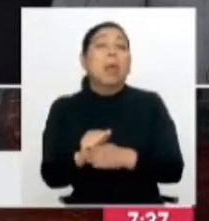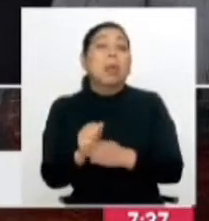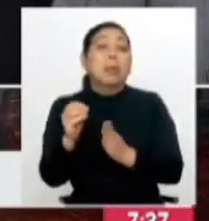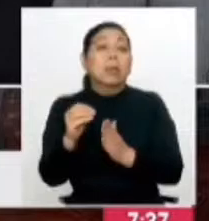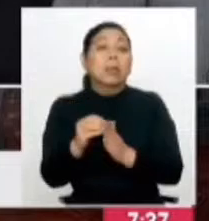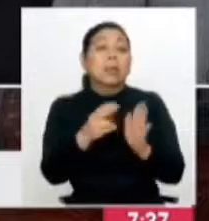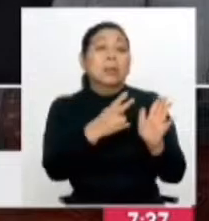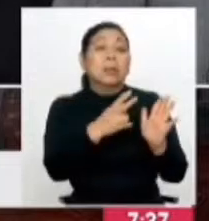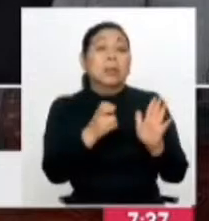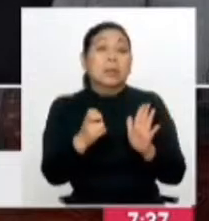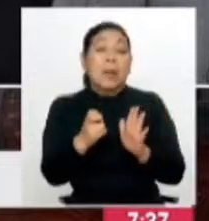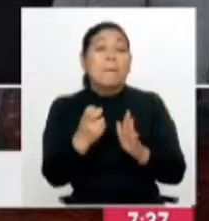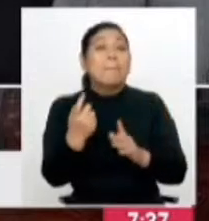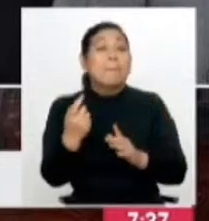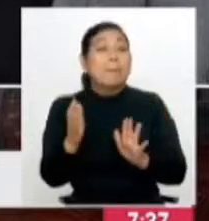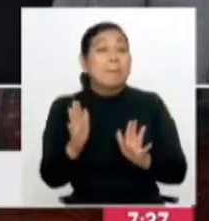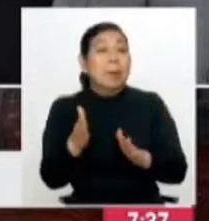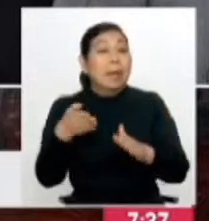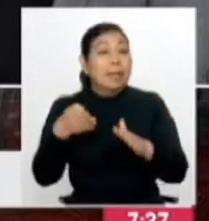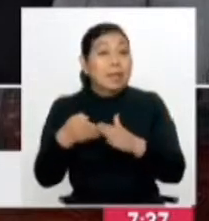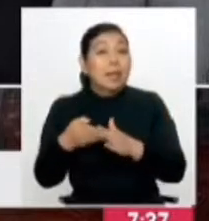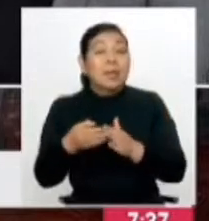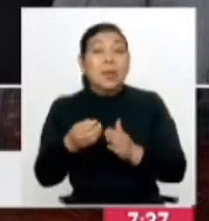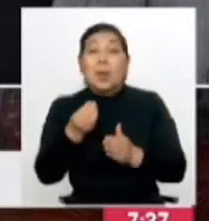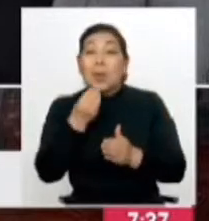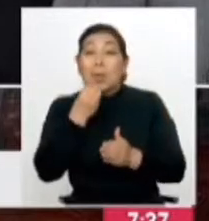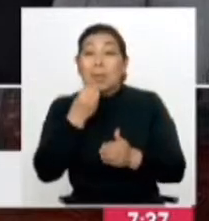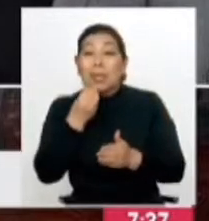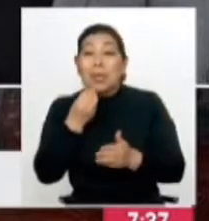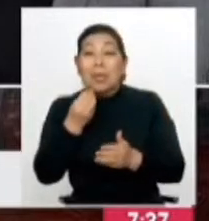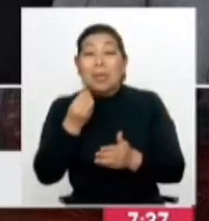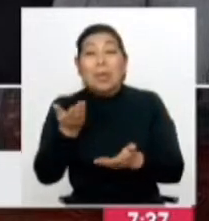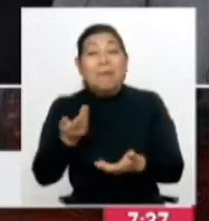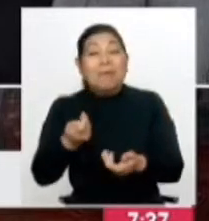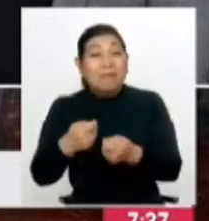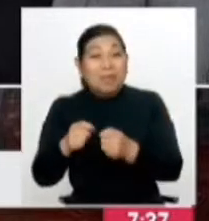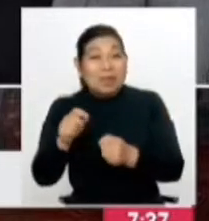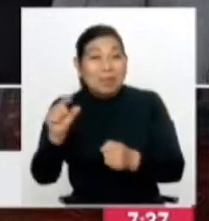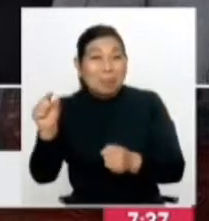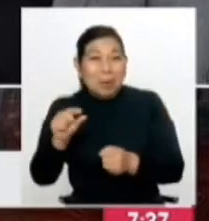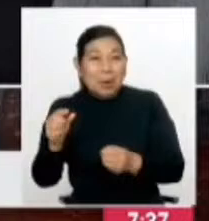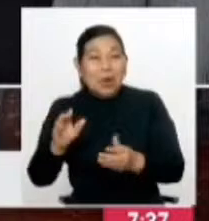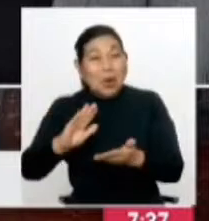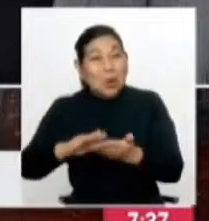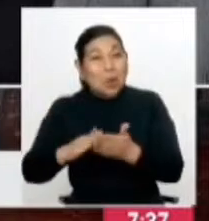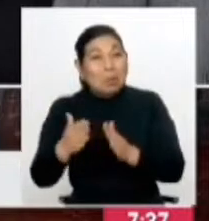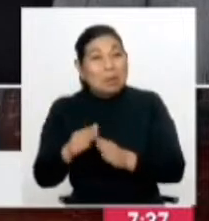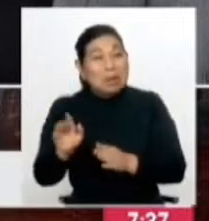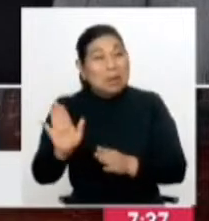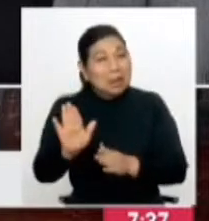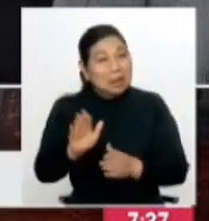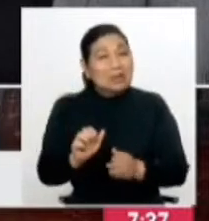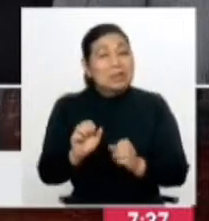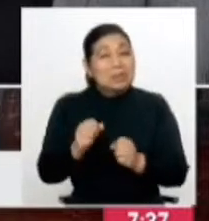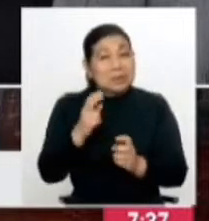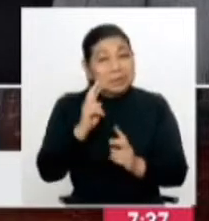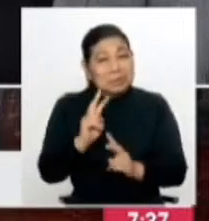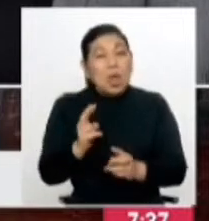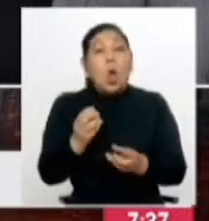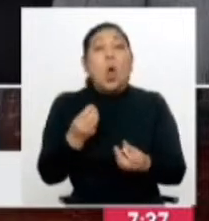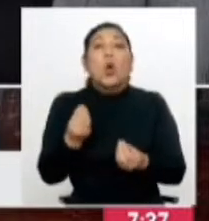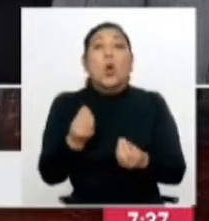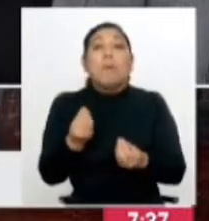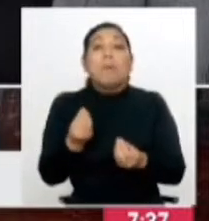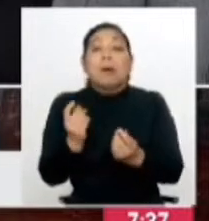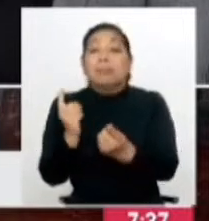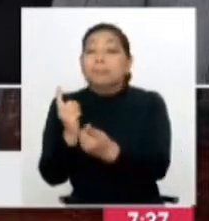colocar 700 agentes dentro de comedores populares, que le llamamos agente comunidad. Entonces el banco sigue viendo la manera